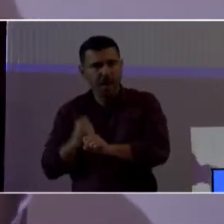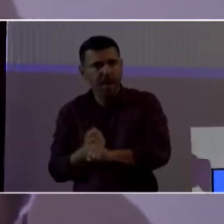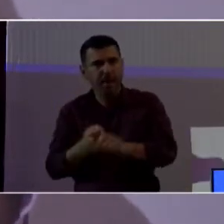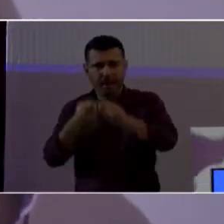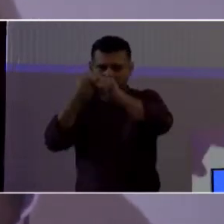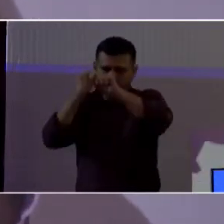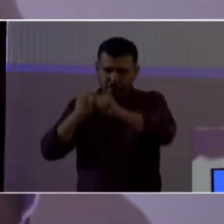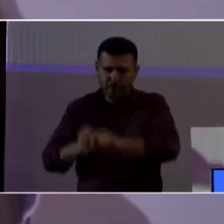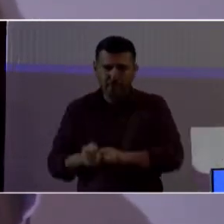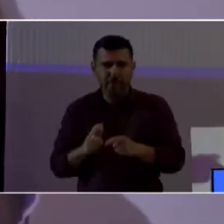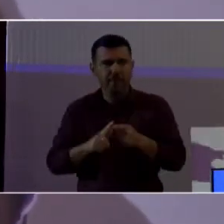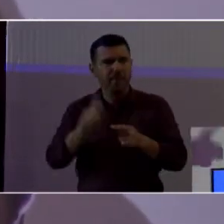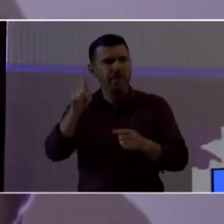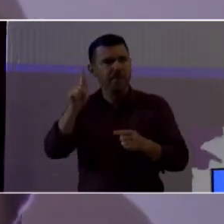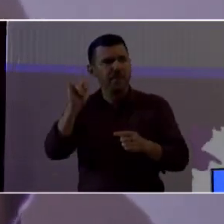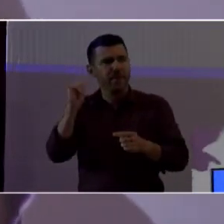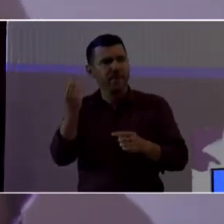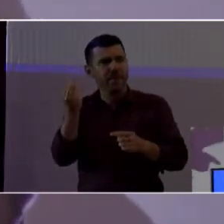paja, ¿sí?